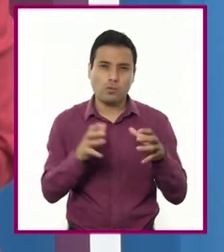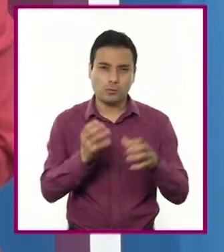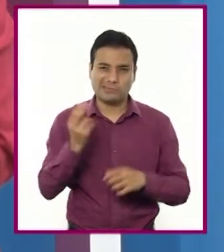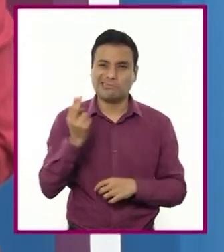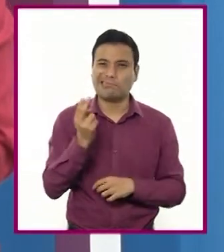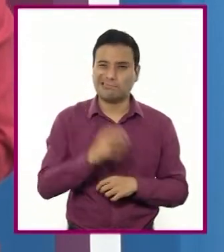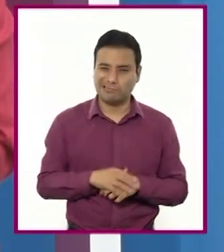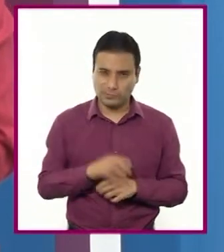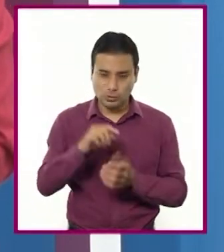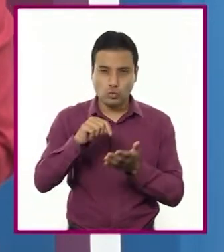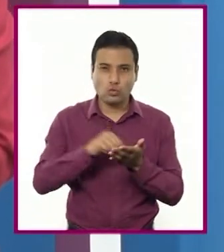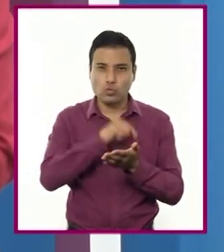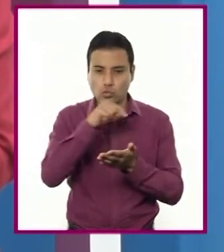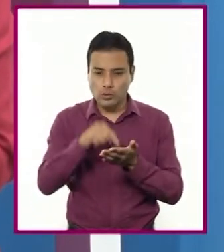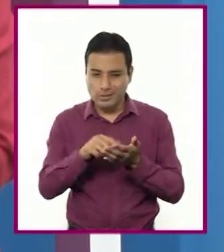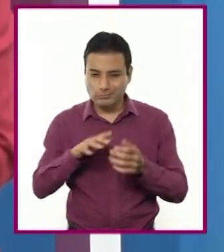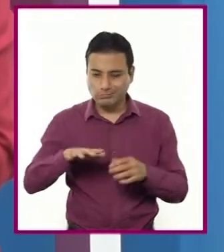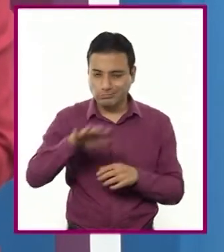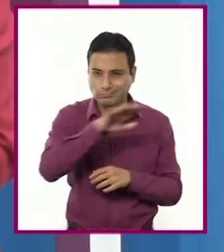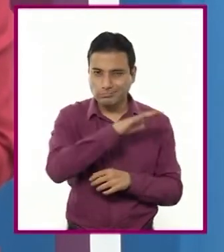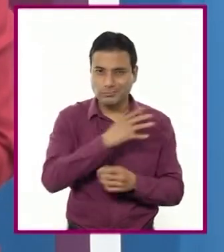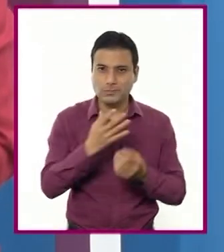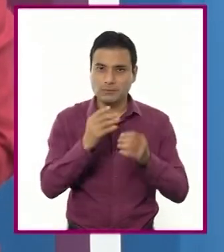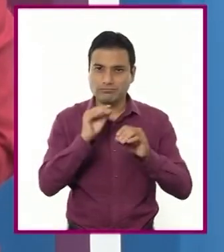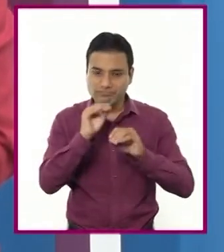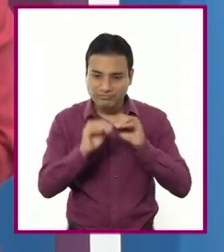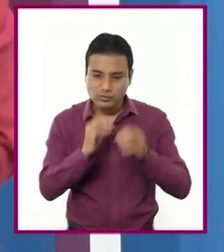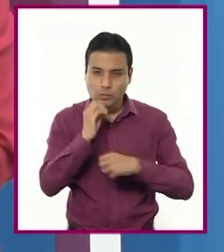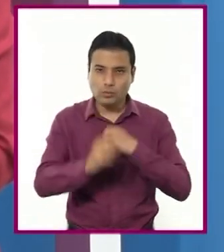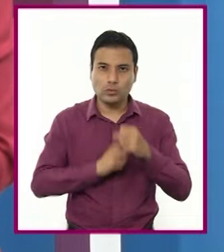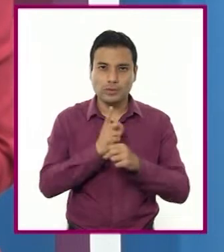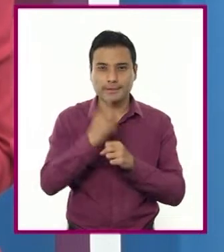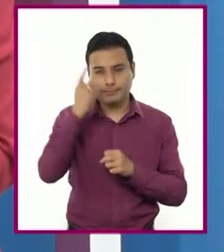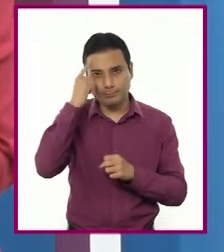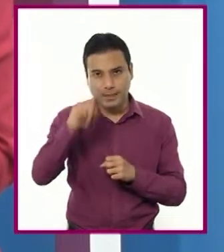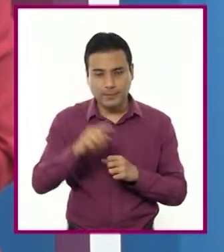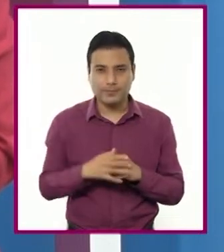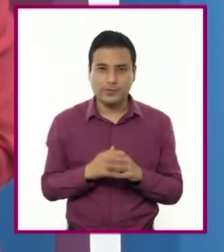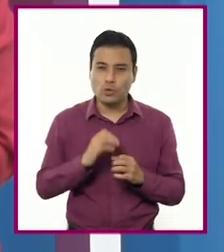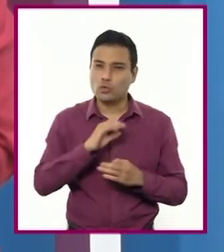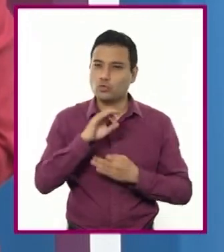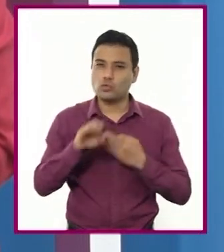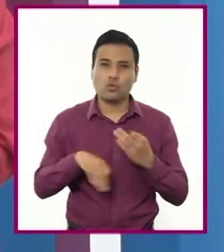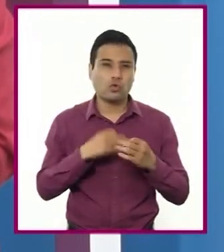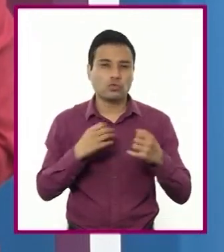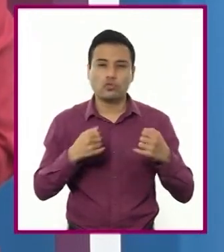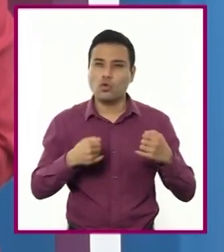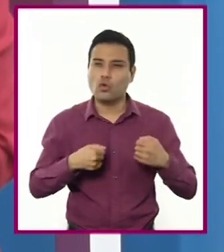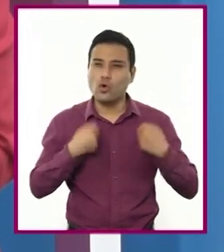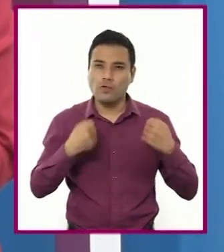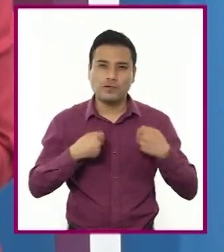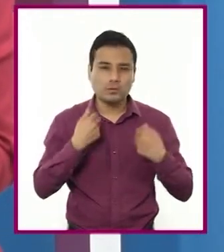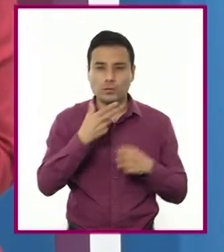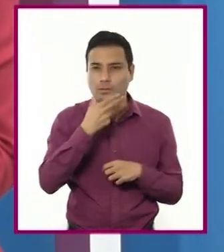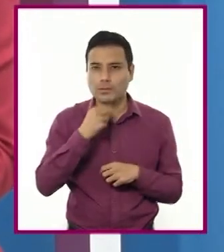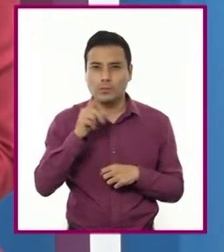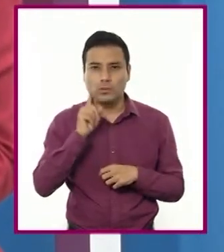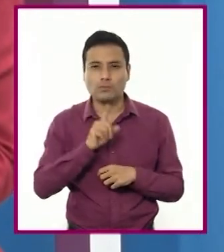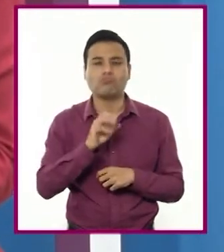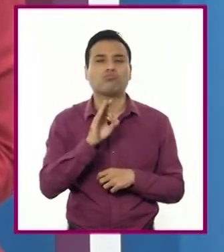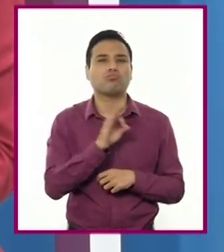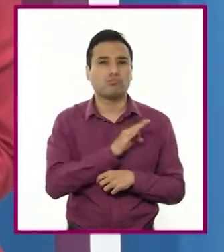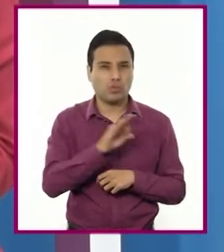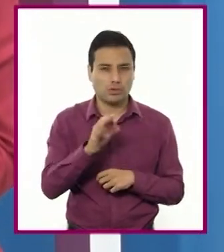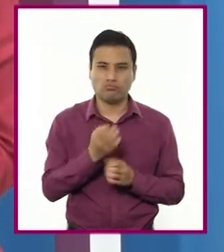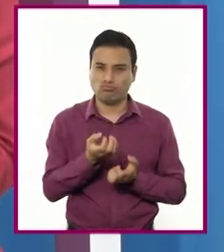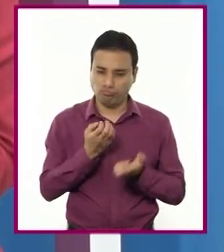crear entornos y oportunidades seguros y propicios para que todos los y las adolescentes puedan